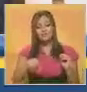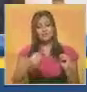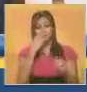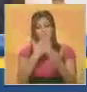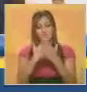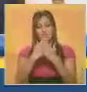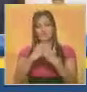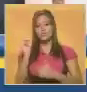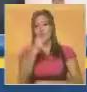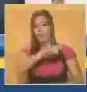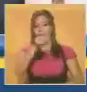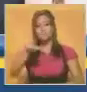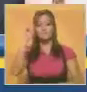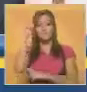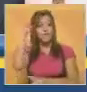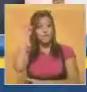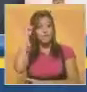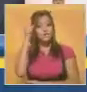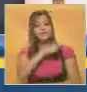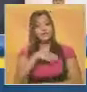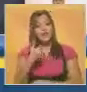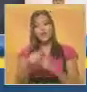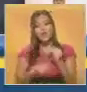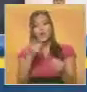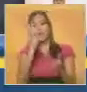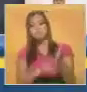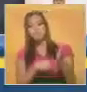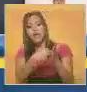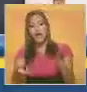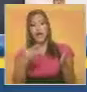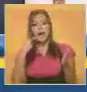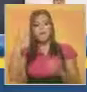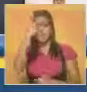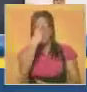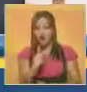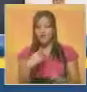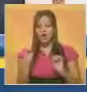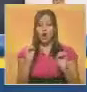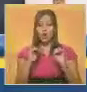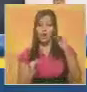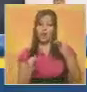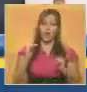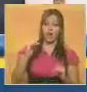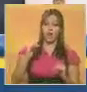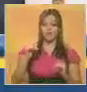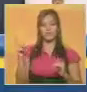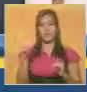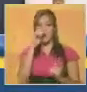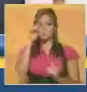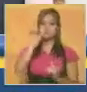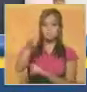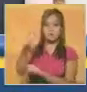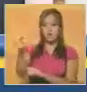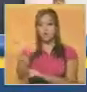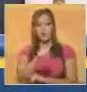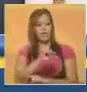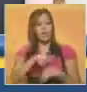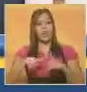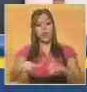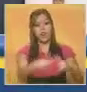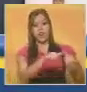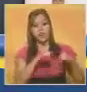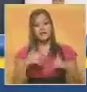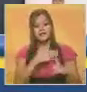peruanos contribuirán a la eliminación de la pobreza y la desigualdad. Se alentará la